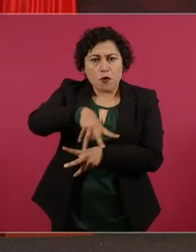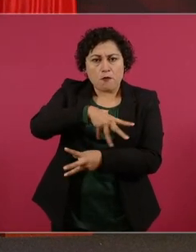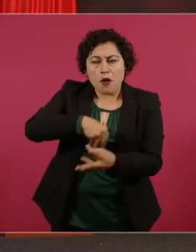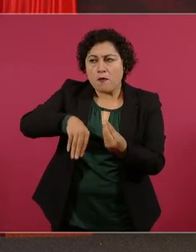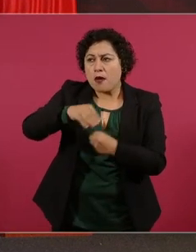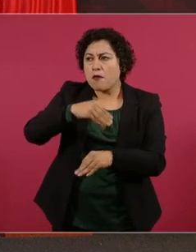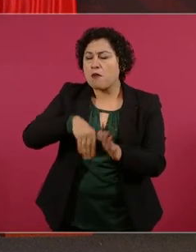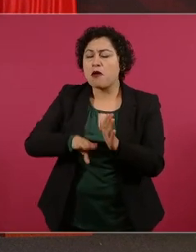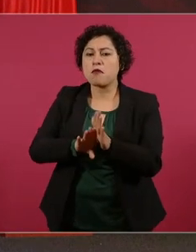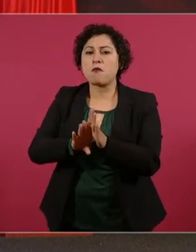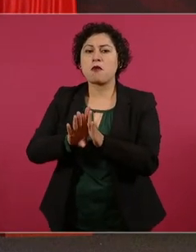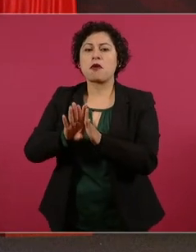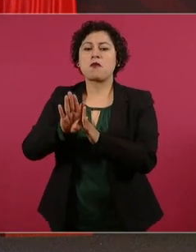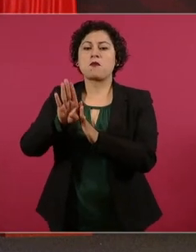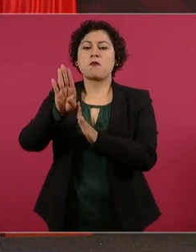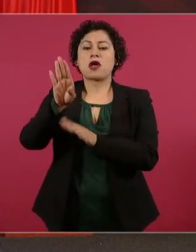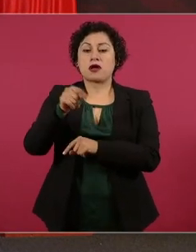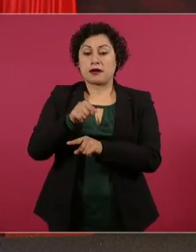de este año,